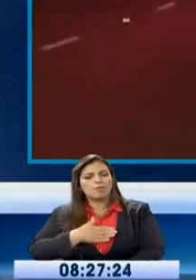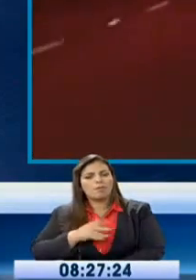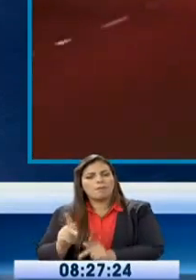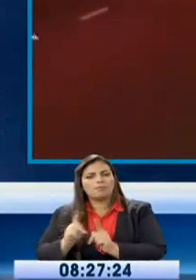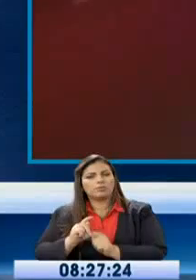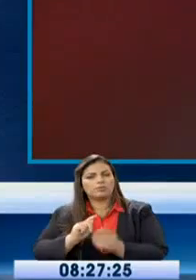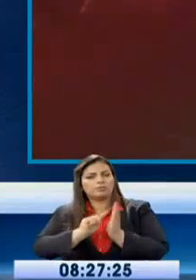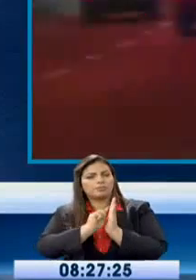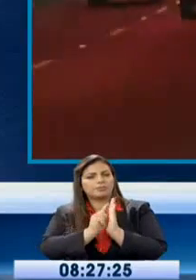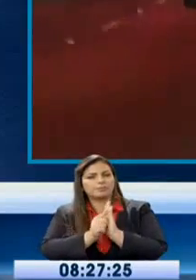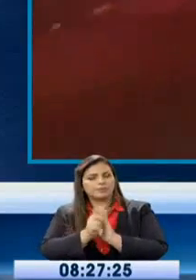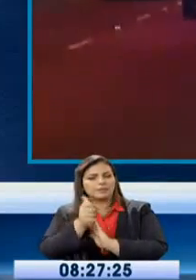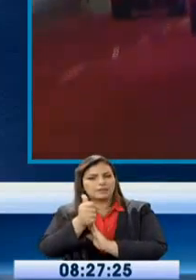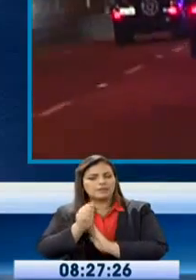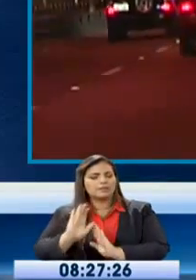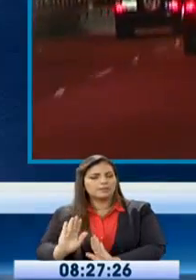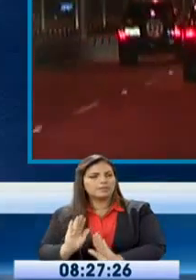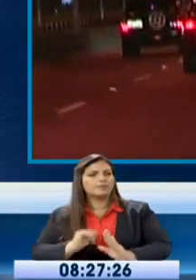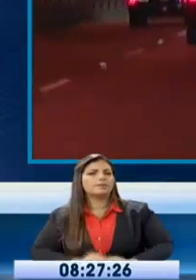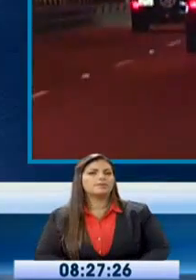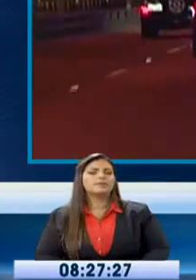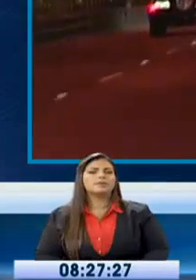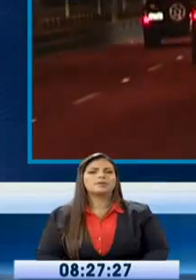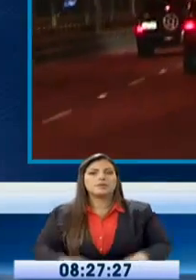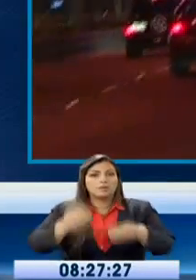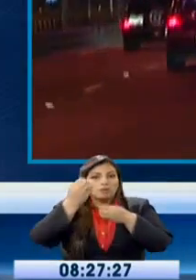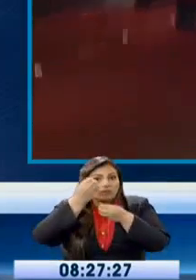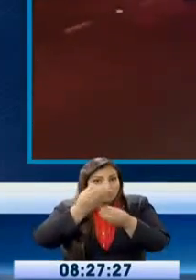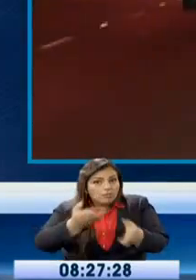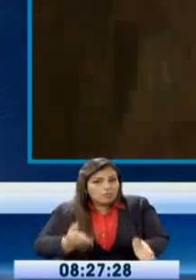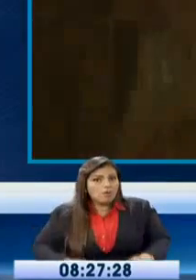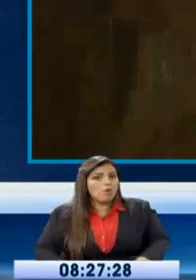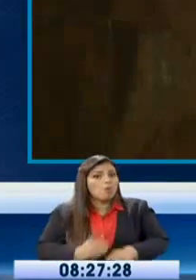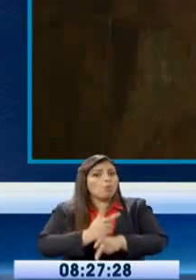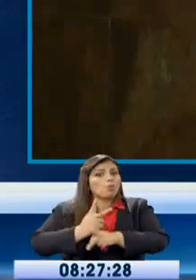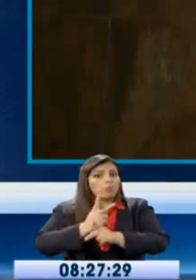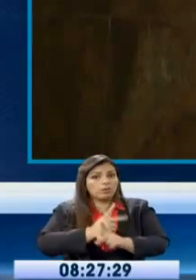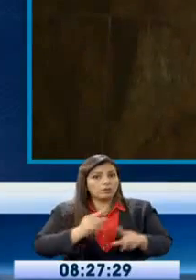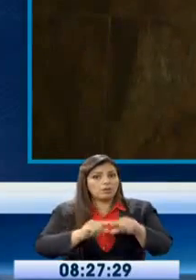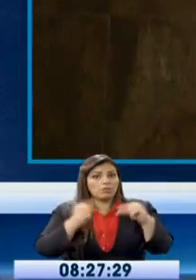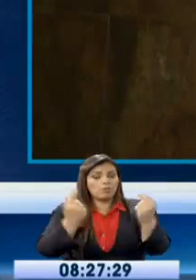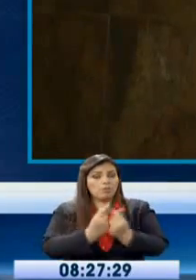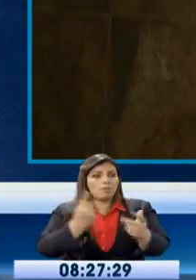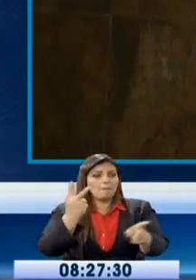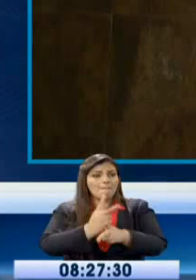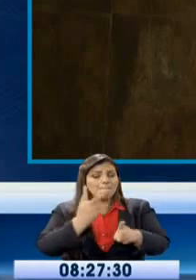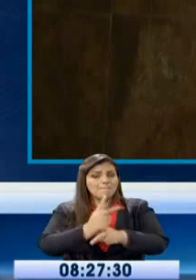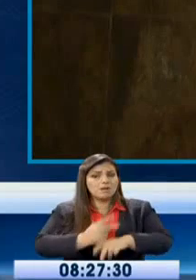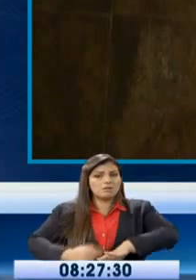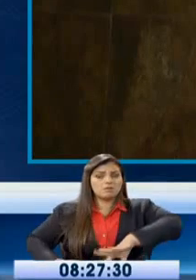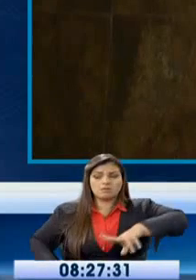vaya a ser cosa que ya bandas ya armadas, preparadas para robarle a la gente de tránsito, para armar